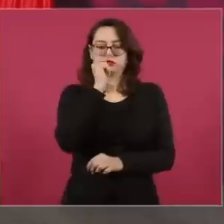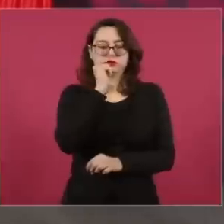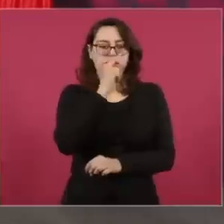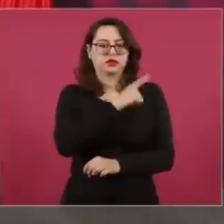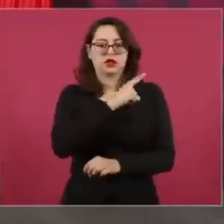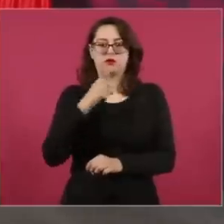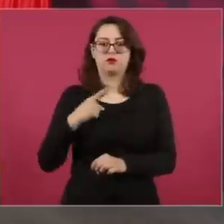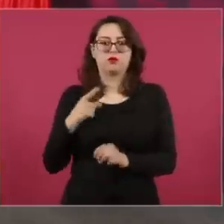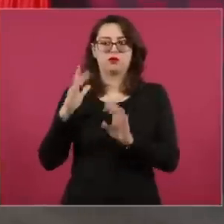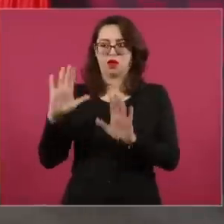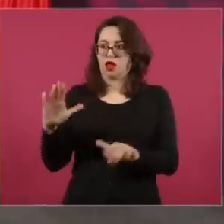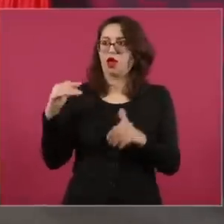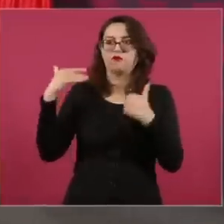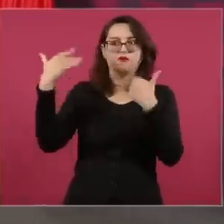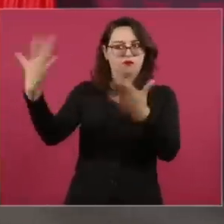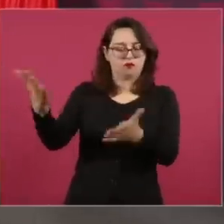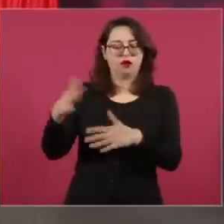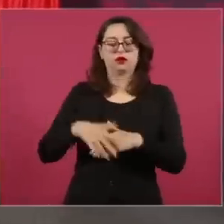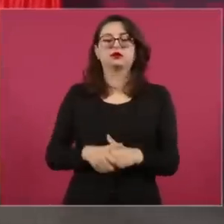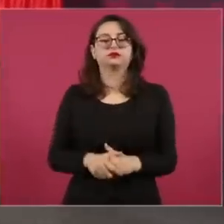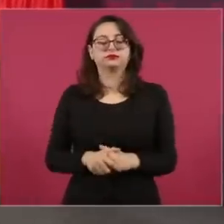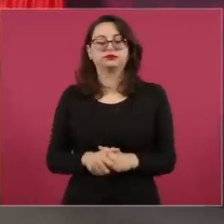Sí podría ser ahí,